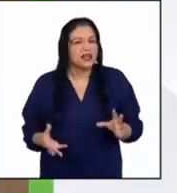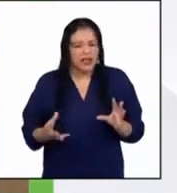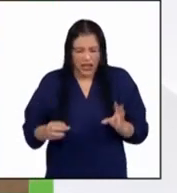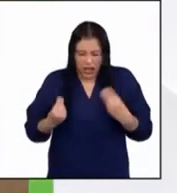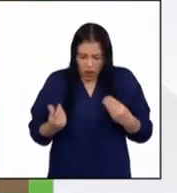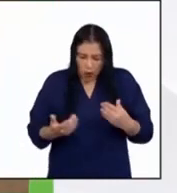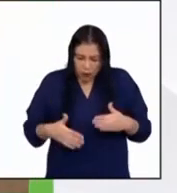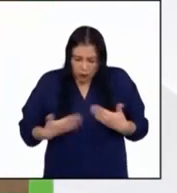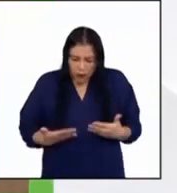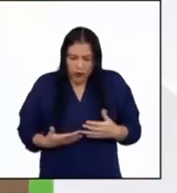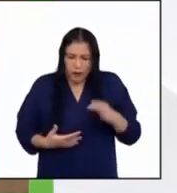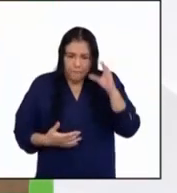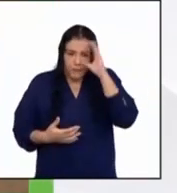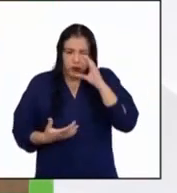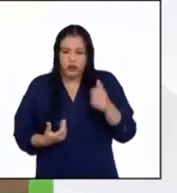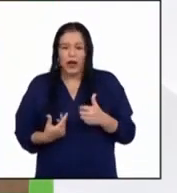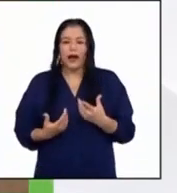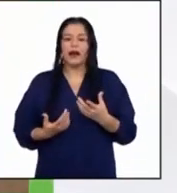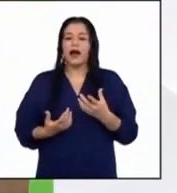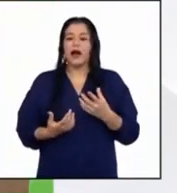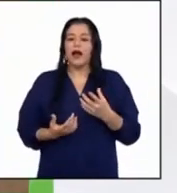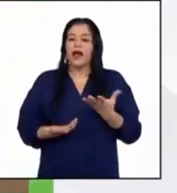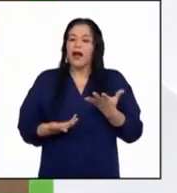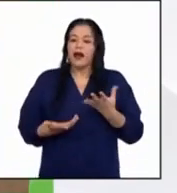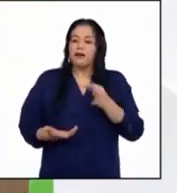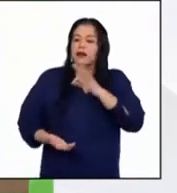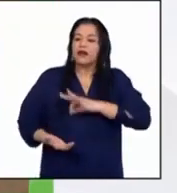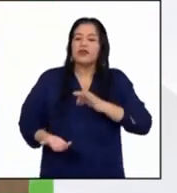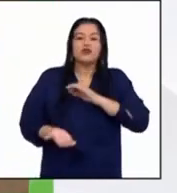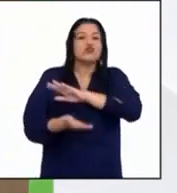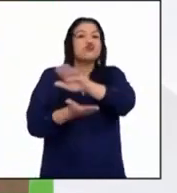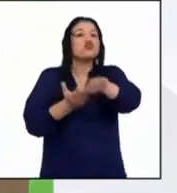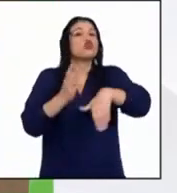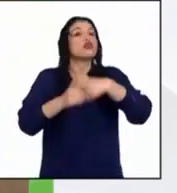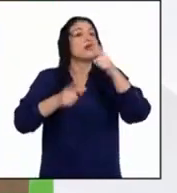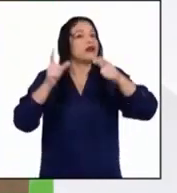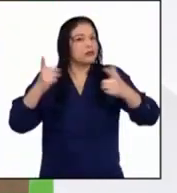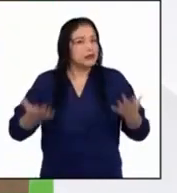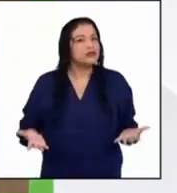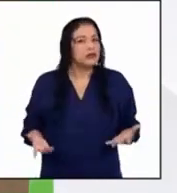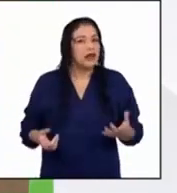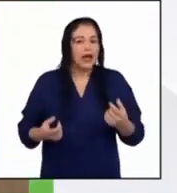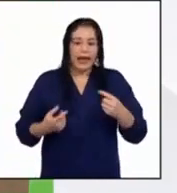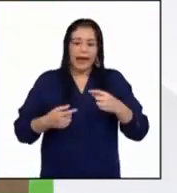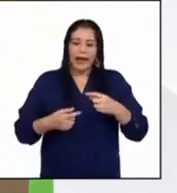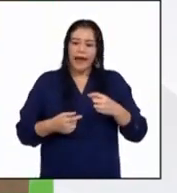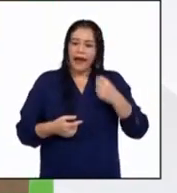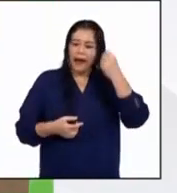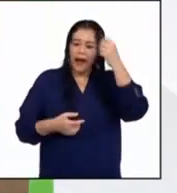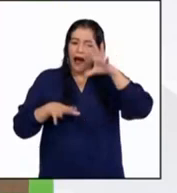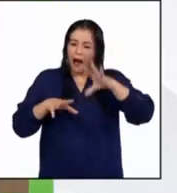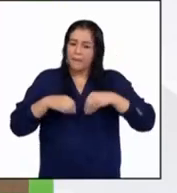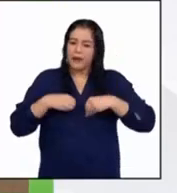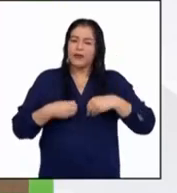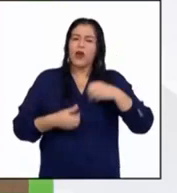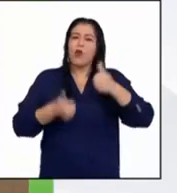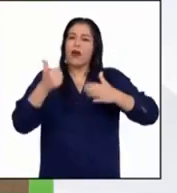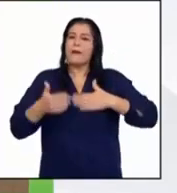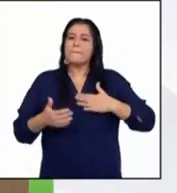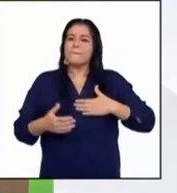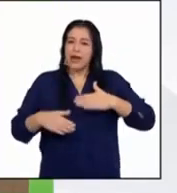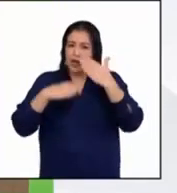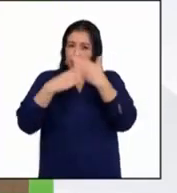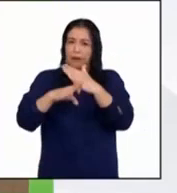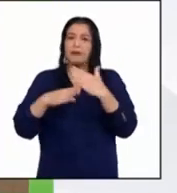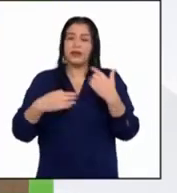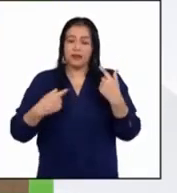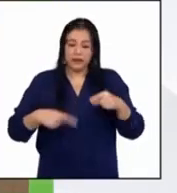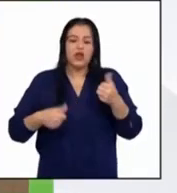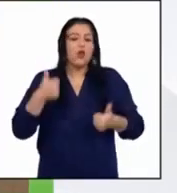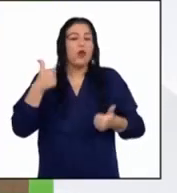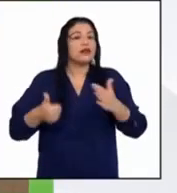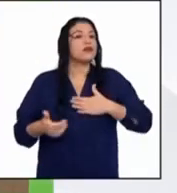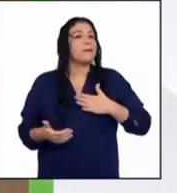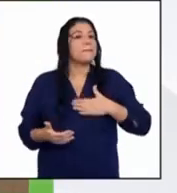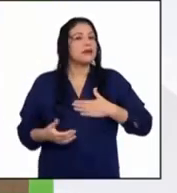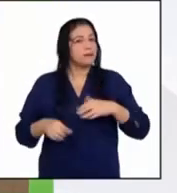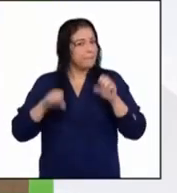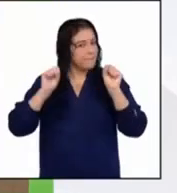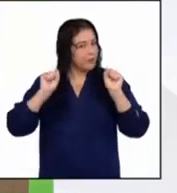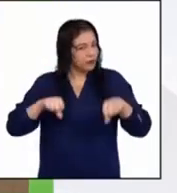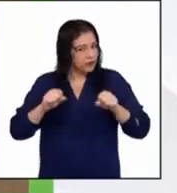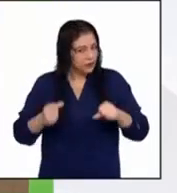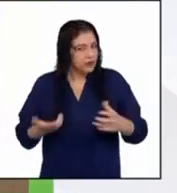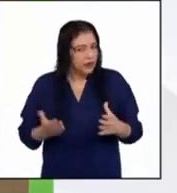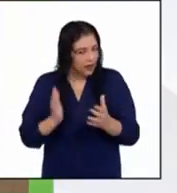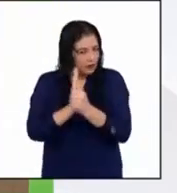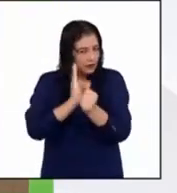sobre todo el bien común. Reconocer nuestros límites y reconocer nuestras posibilidades. Para poder iniciar